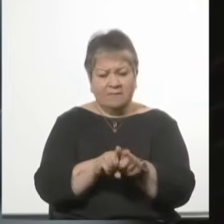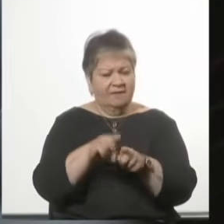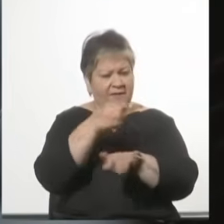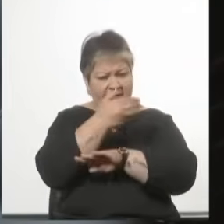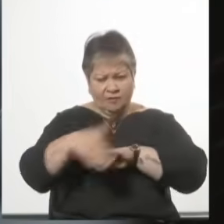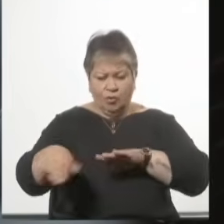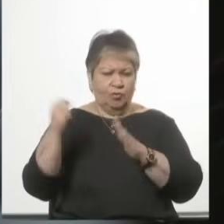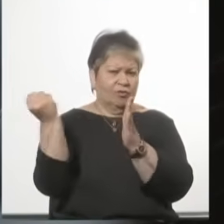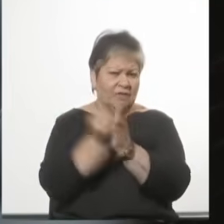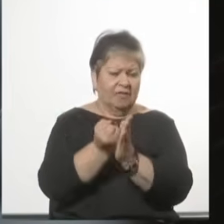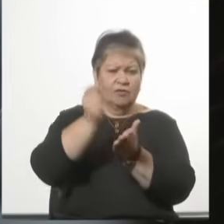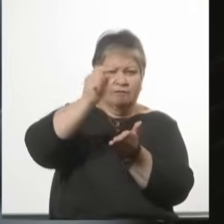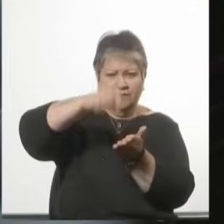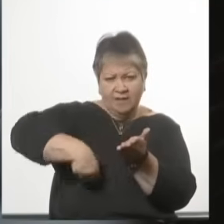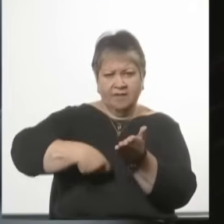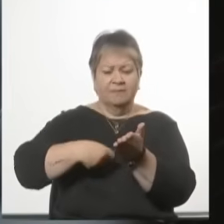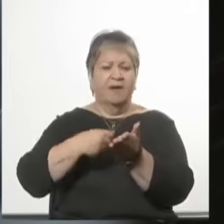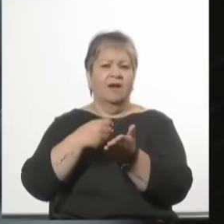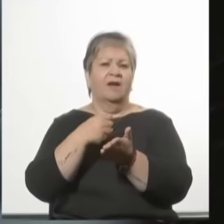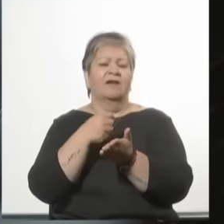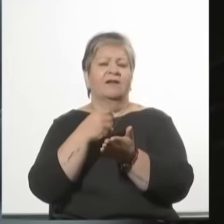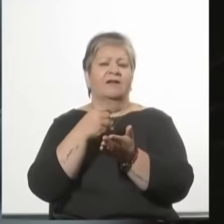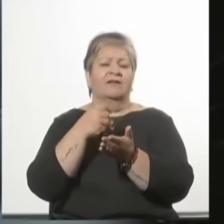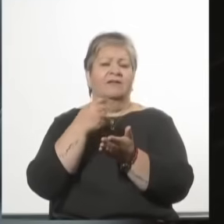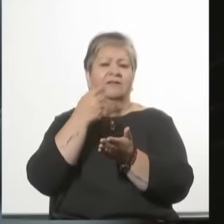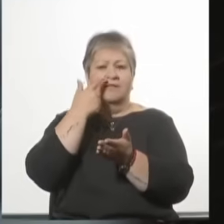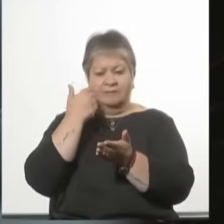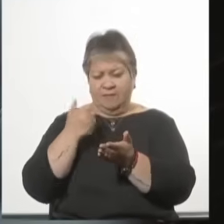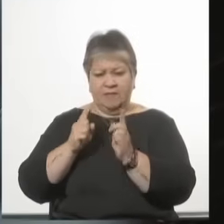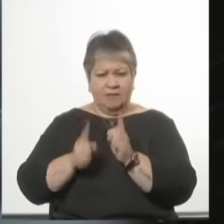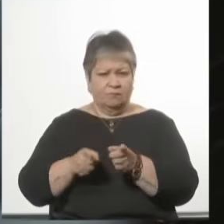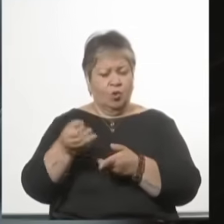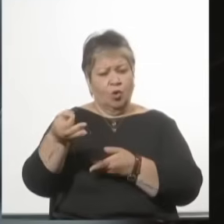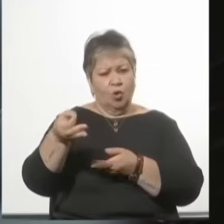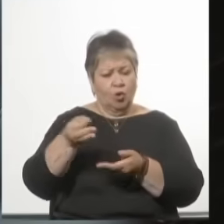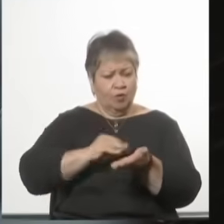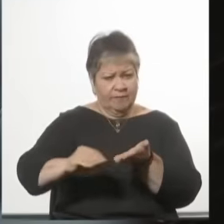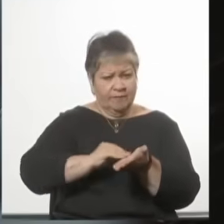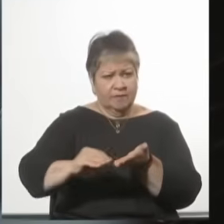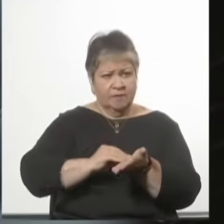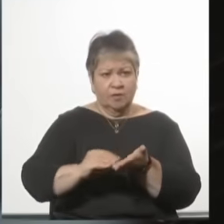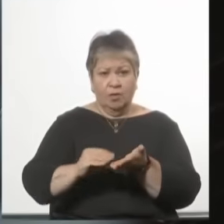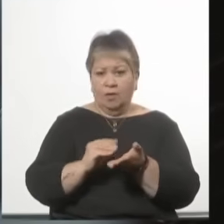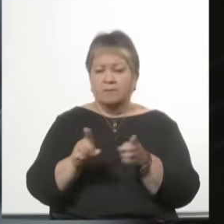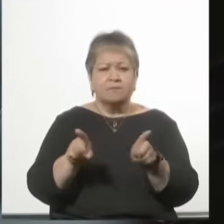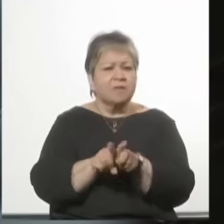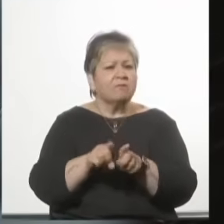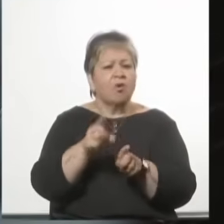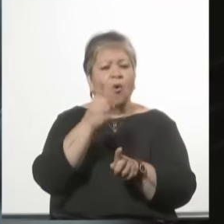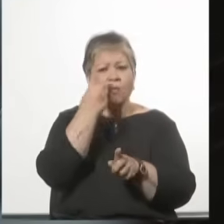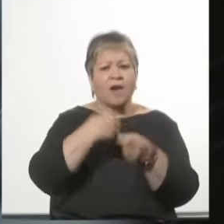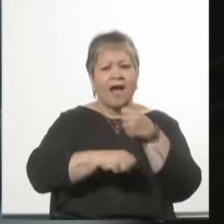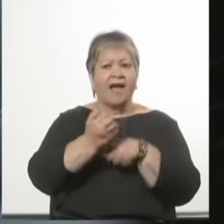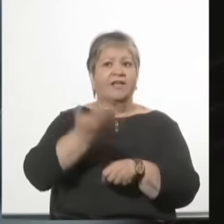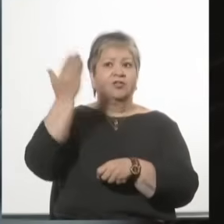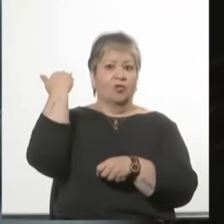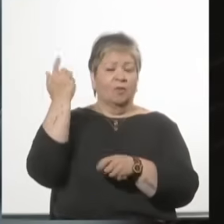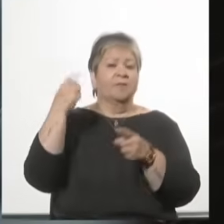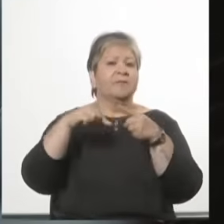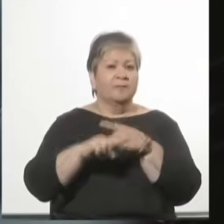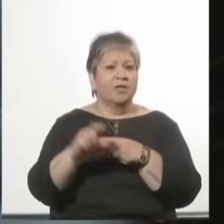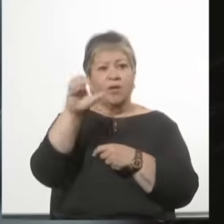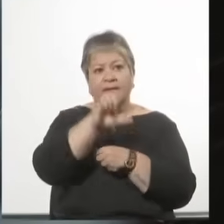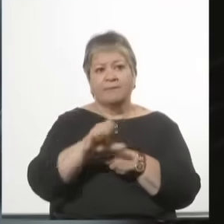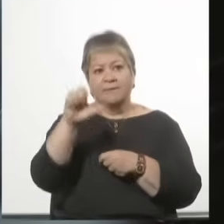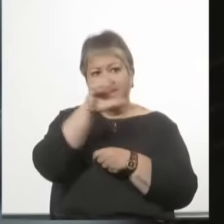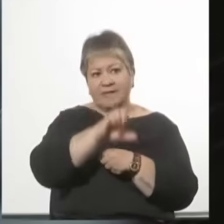dirección, sello, firma del señor Wolf, etcétera, que las contenidas en las notas que enviaron un año atrás, con el agravante que empresa